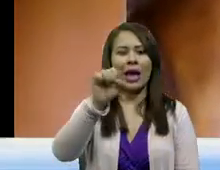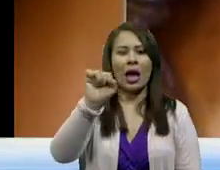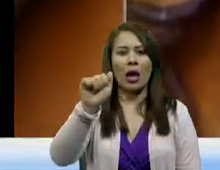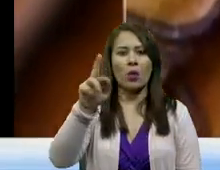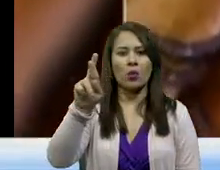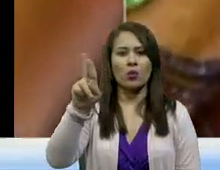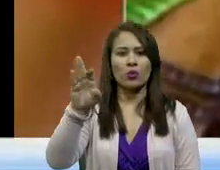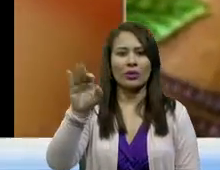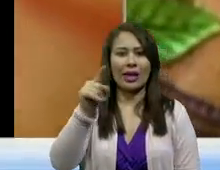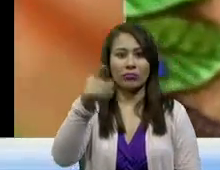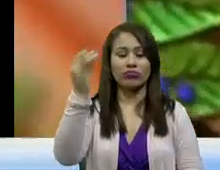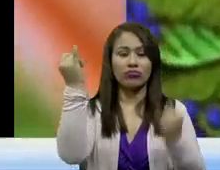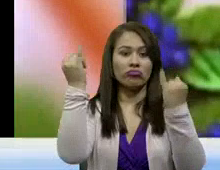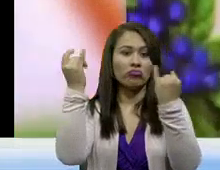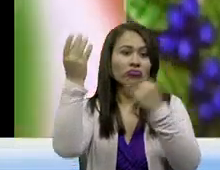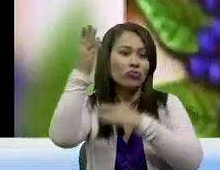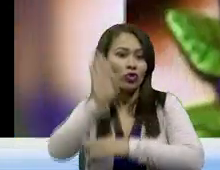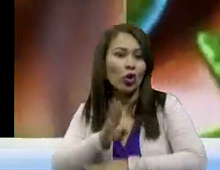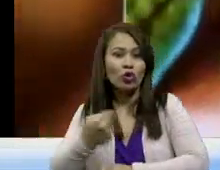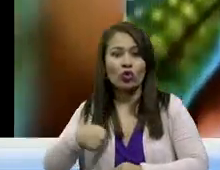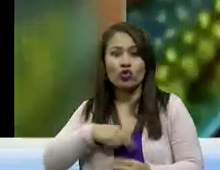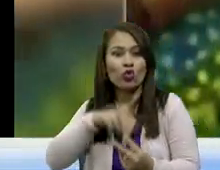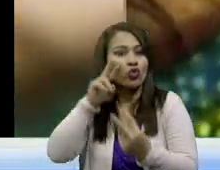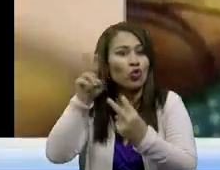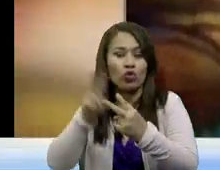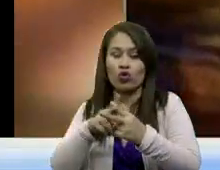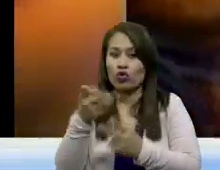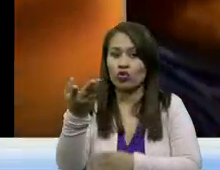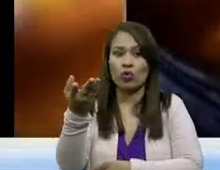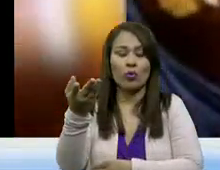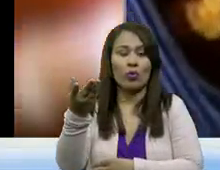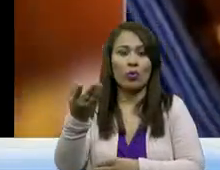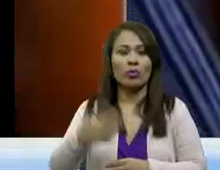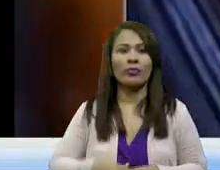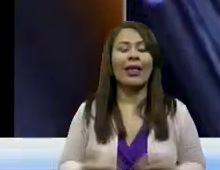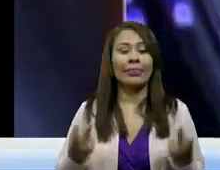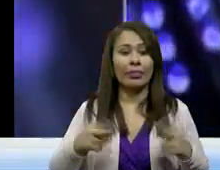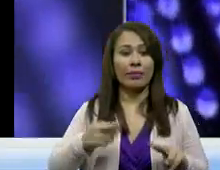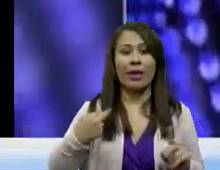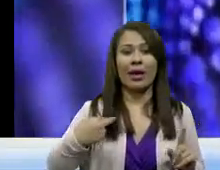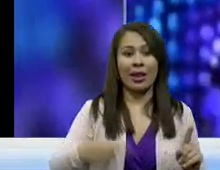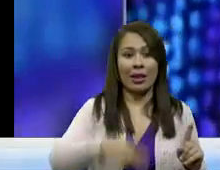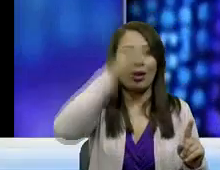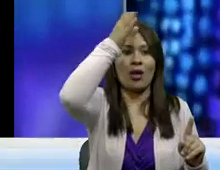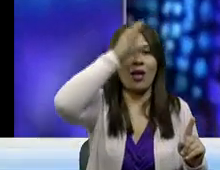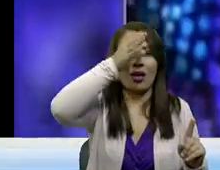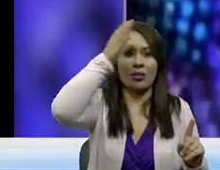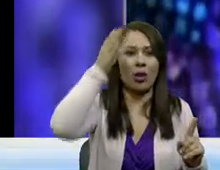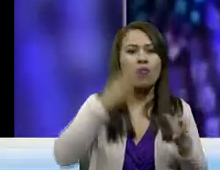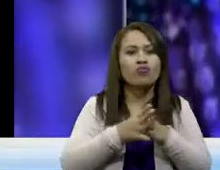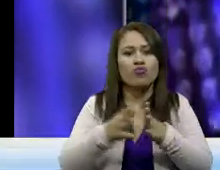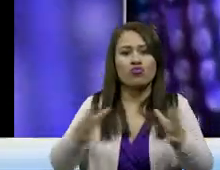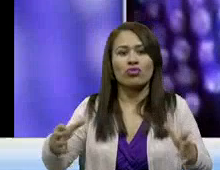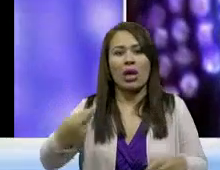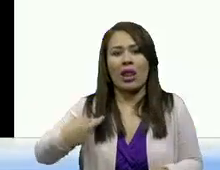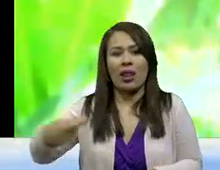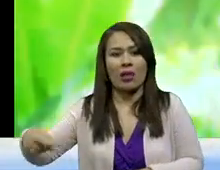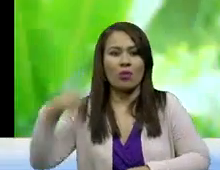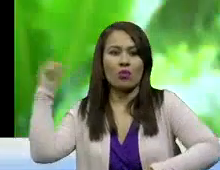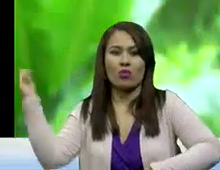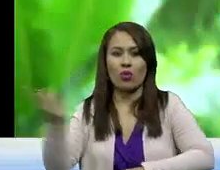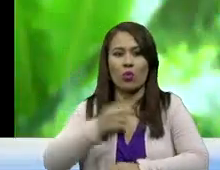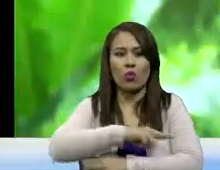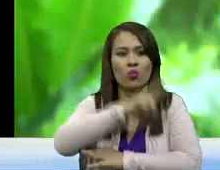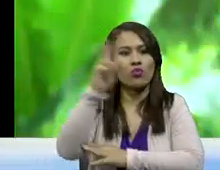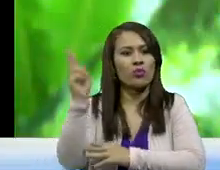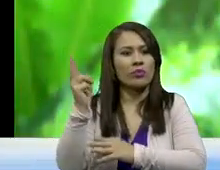Nadie conoce qué es Arutam. Igual que también en la religión católica o muchas religiones del universo